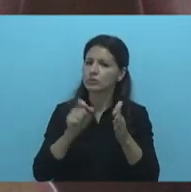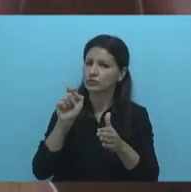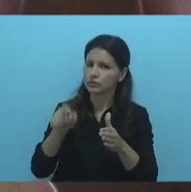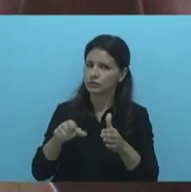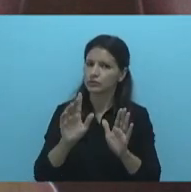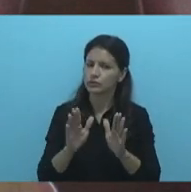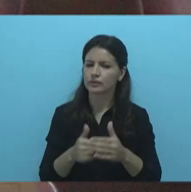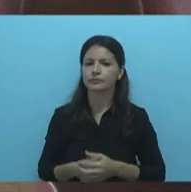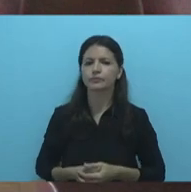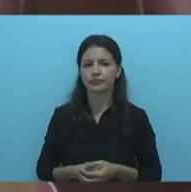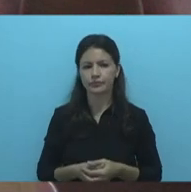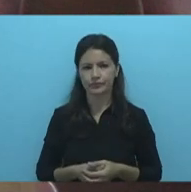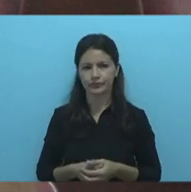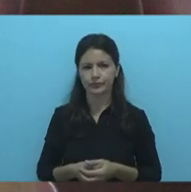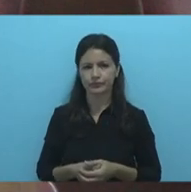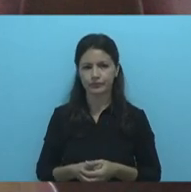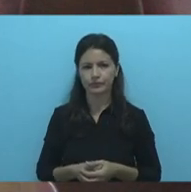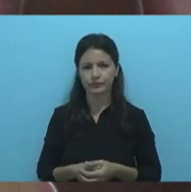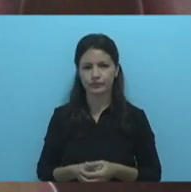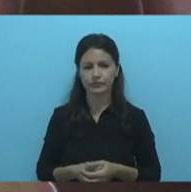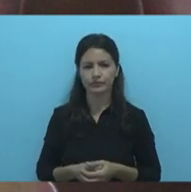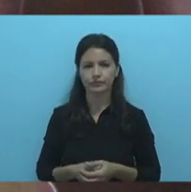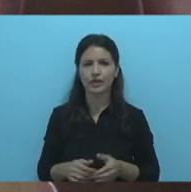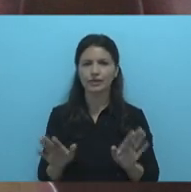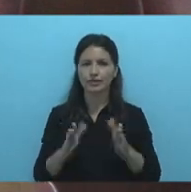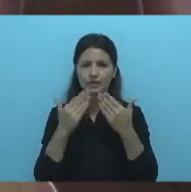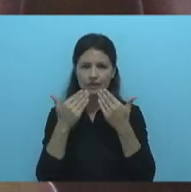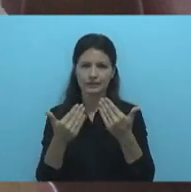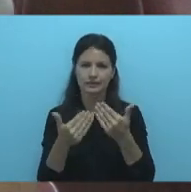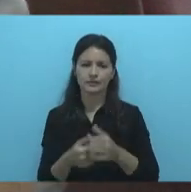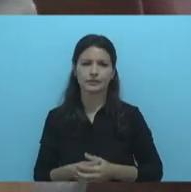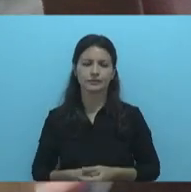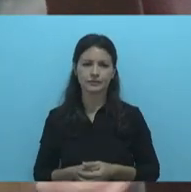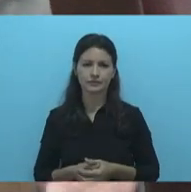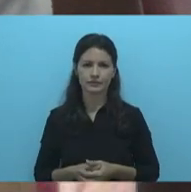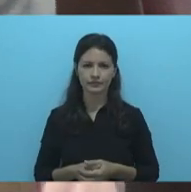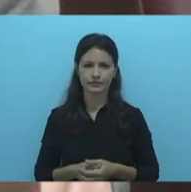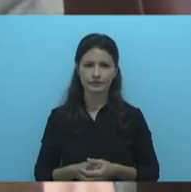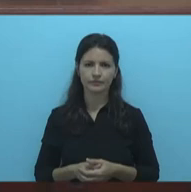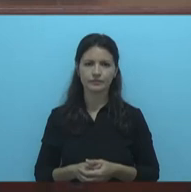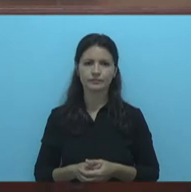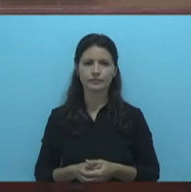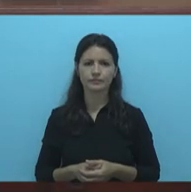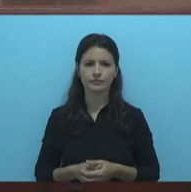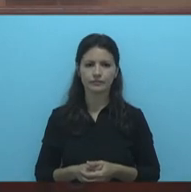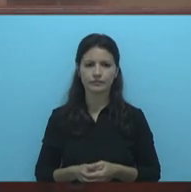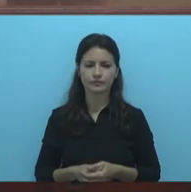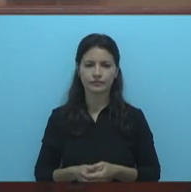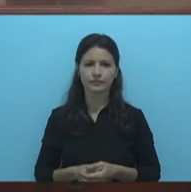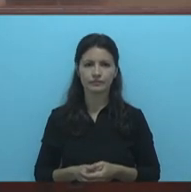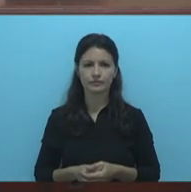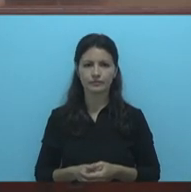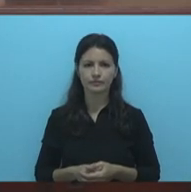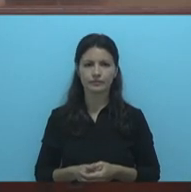por dar respuesta a las enfermedades de sus niños. Muchas gracias. Gracias, diputado. Tiene la palabra la diputada Armas